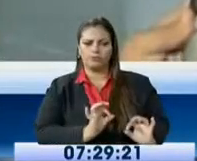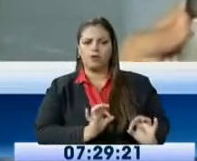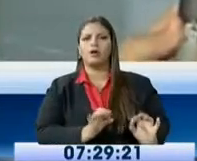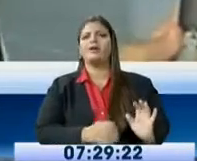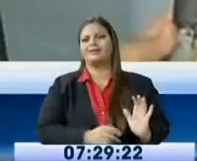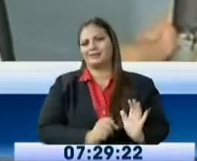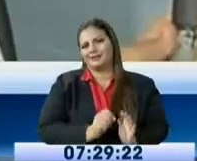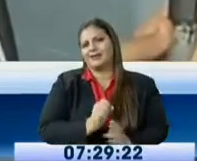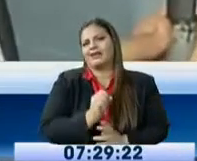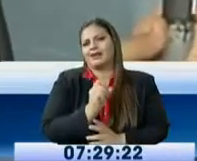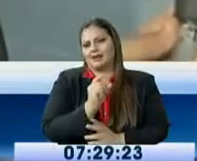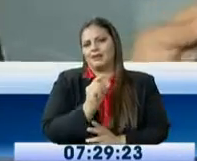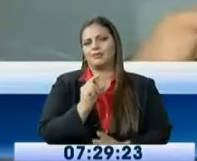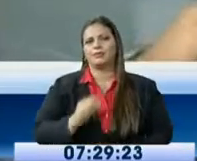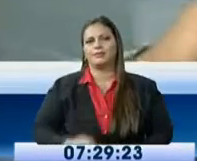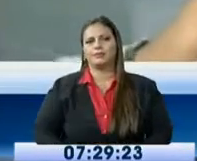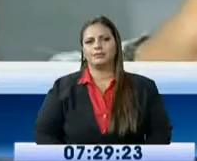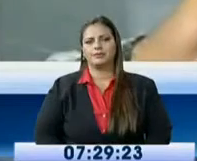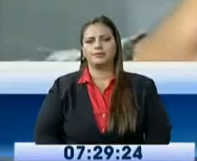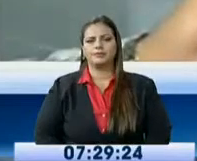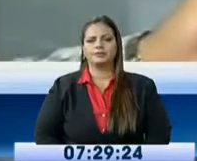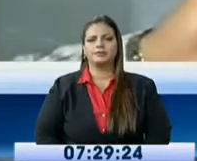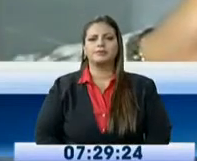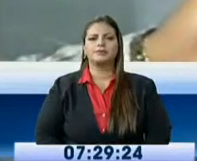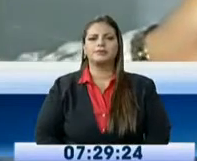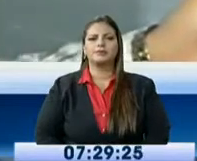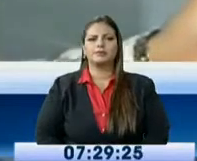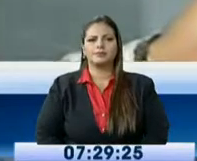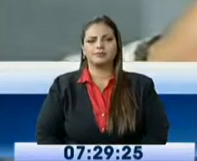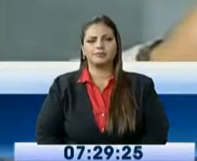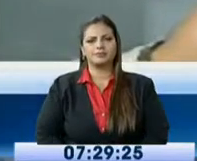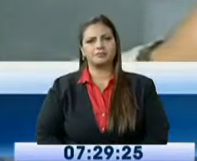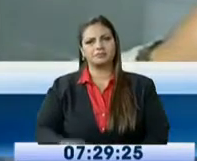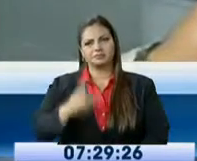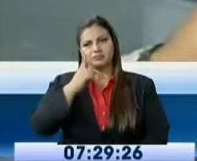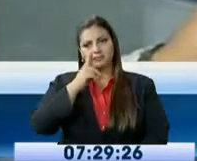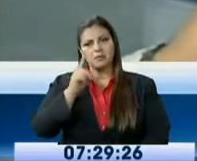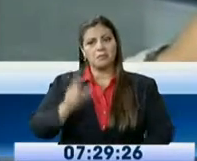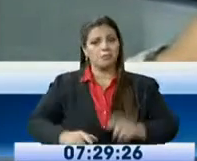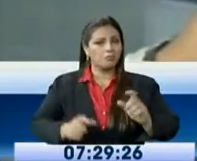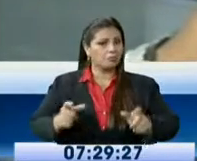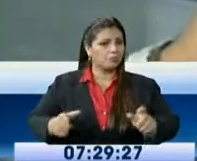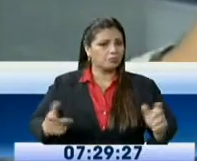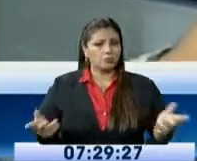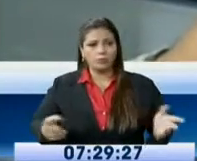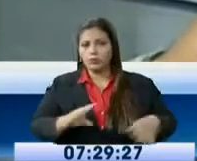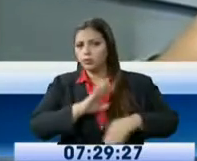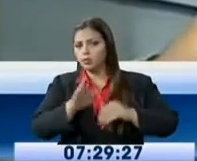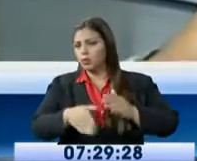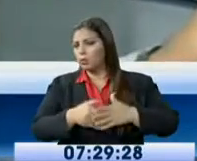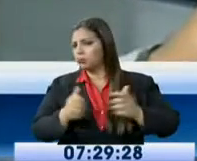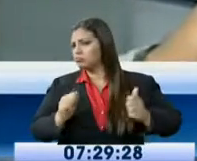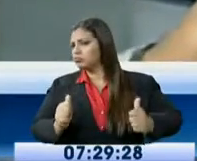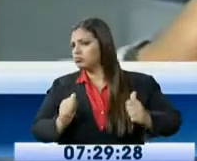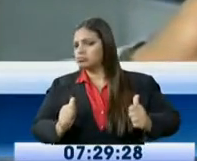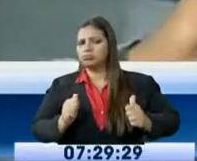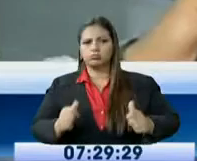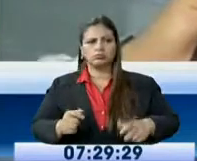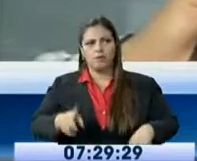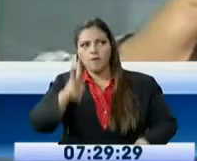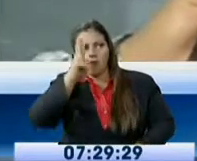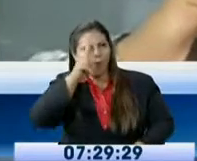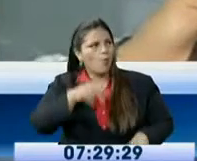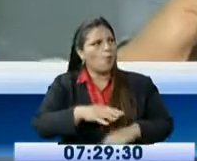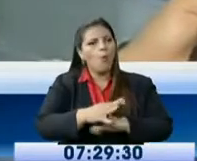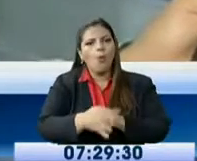control, ¿sí se está respetando el precio? Por el momento, sí. Esperemos de que esto no, luego, pues, de que se acerca más la Navidad,